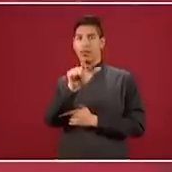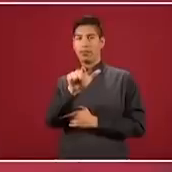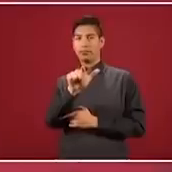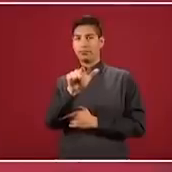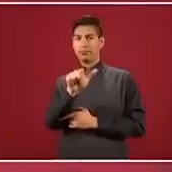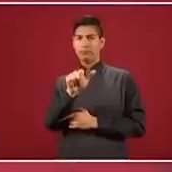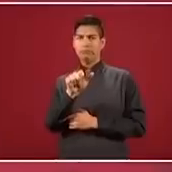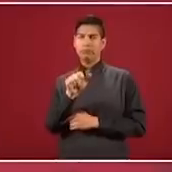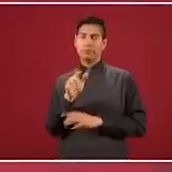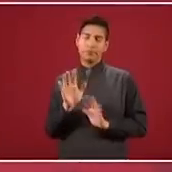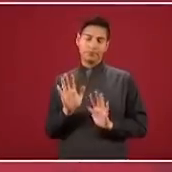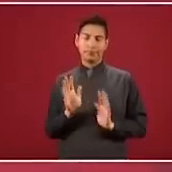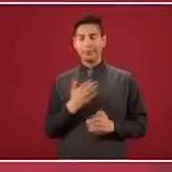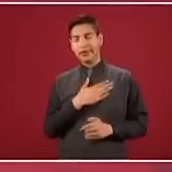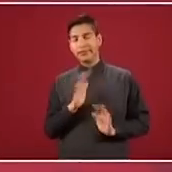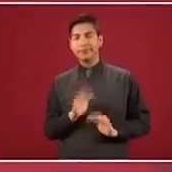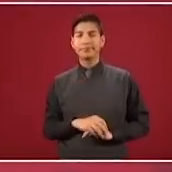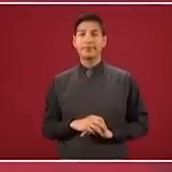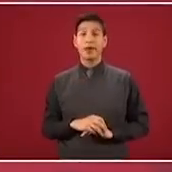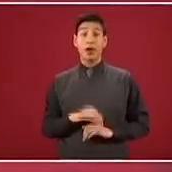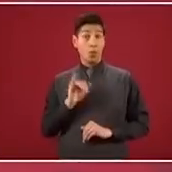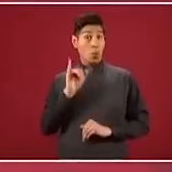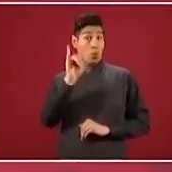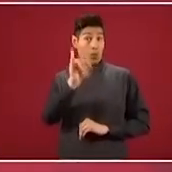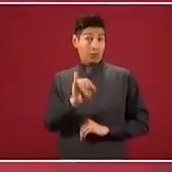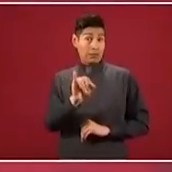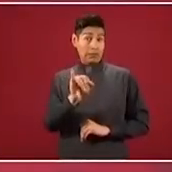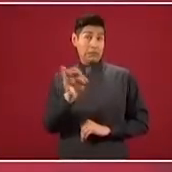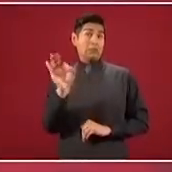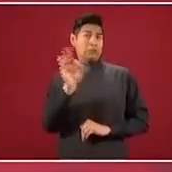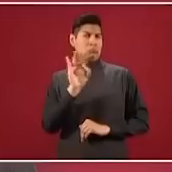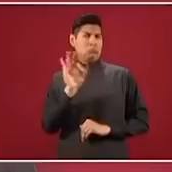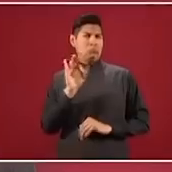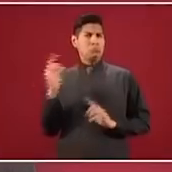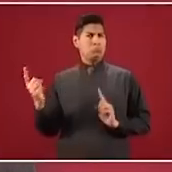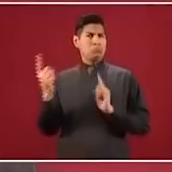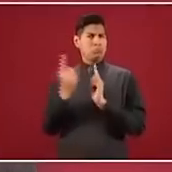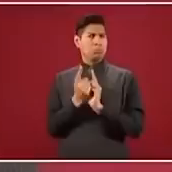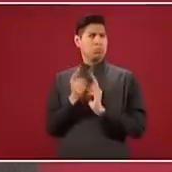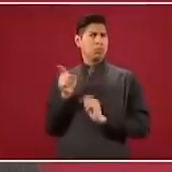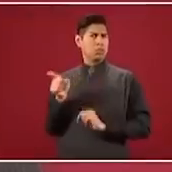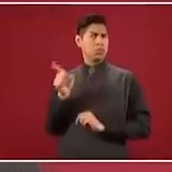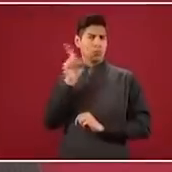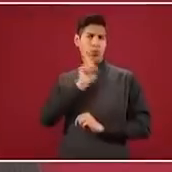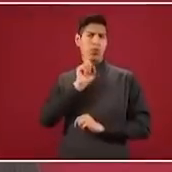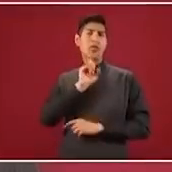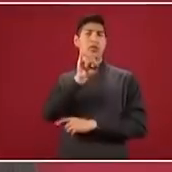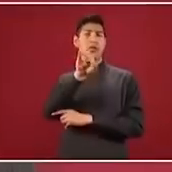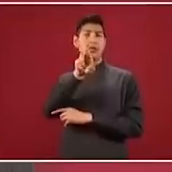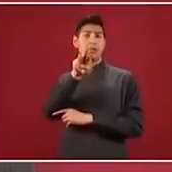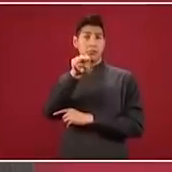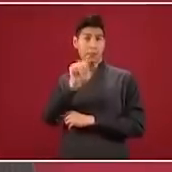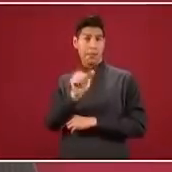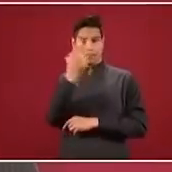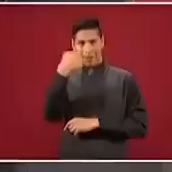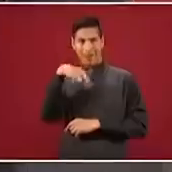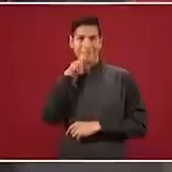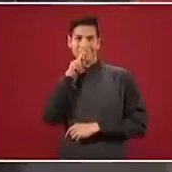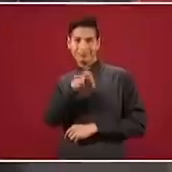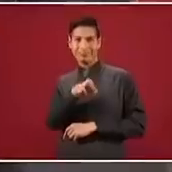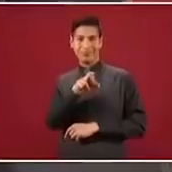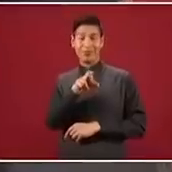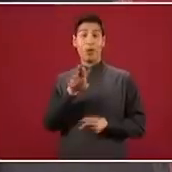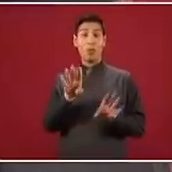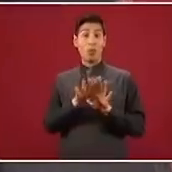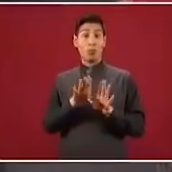vendría Irmeréndira pasado mañana, te contestaría tu pregunta. No hay impunidad.